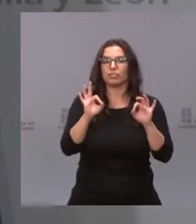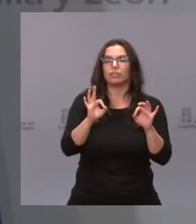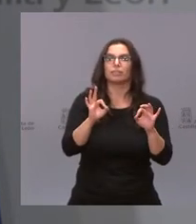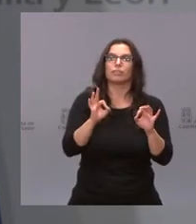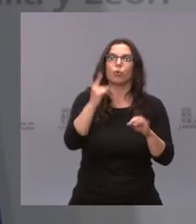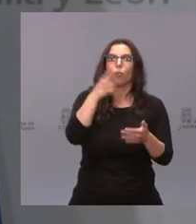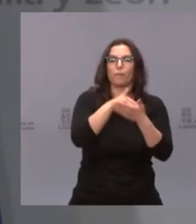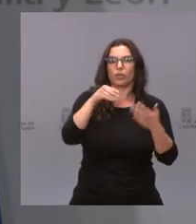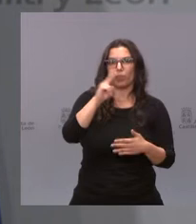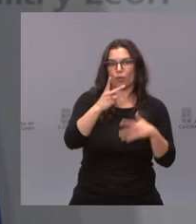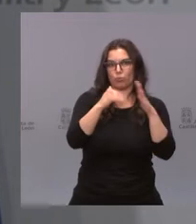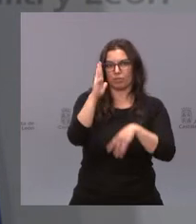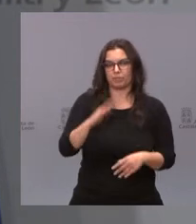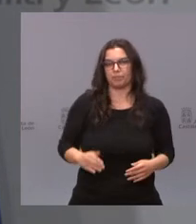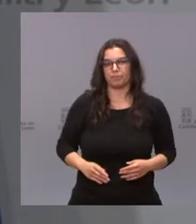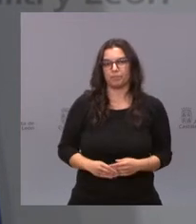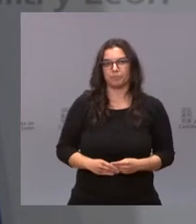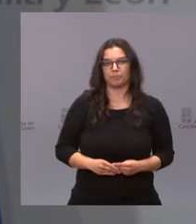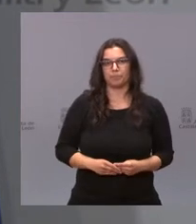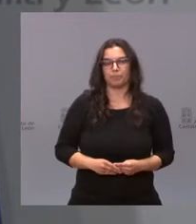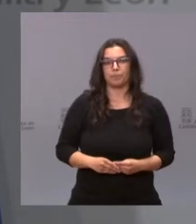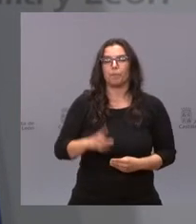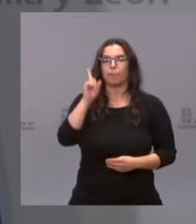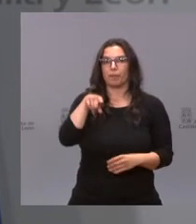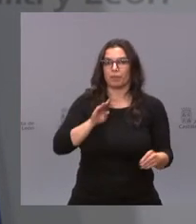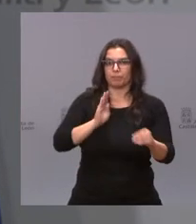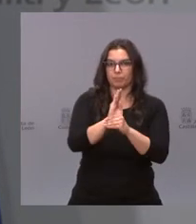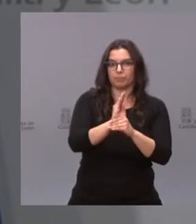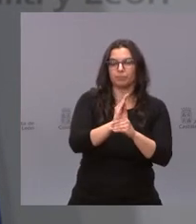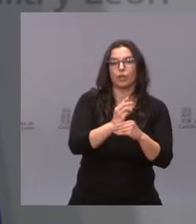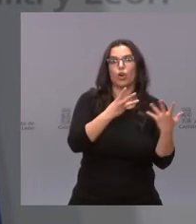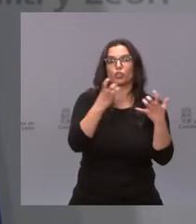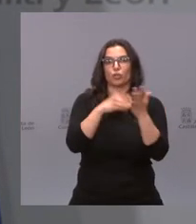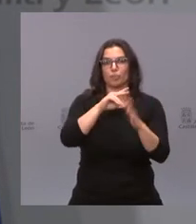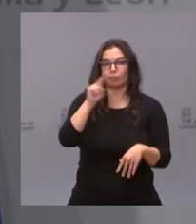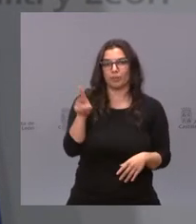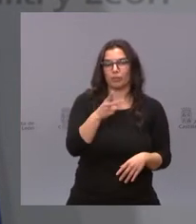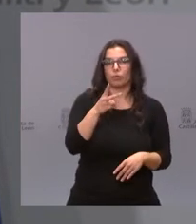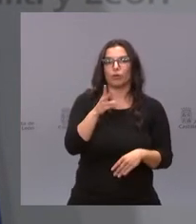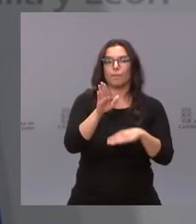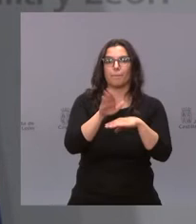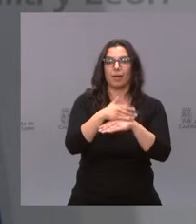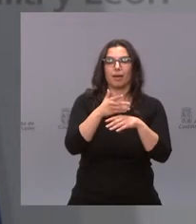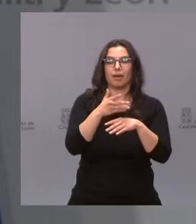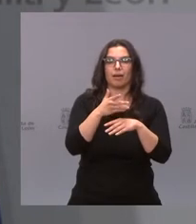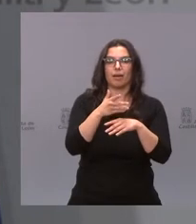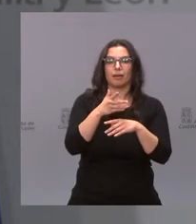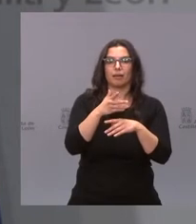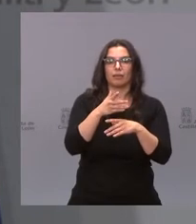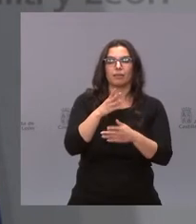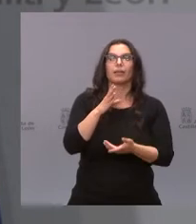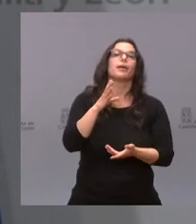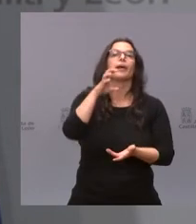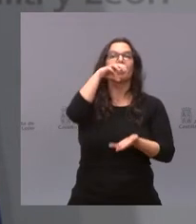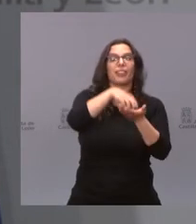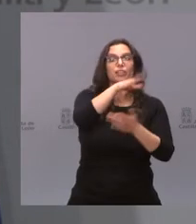de 1 millón de euros. Se destinan también otros 800.000 euros para la ampliación del CEIP Arias